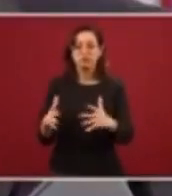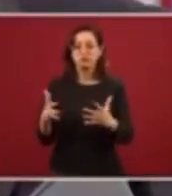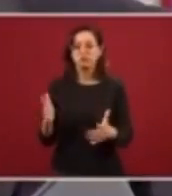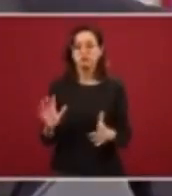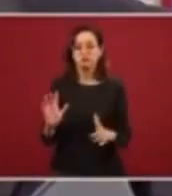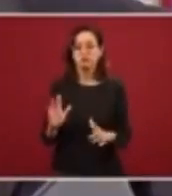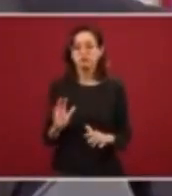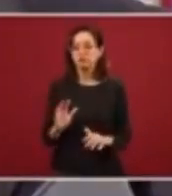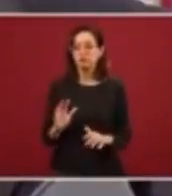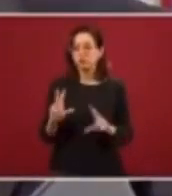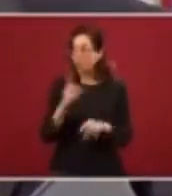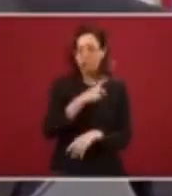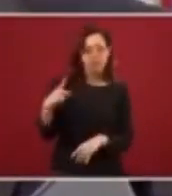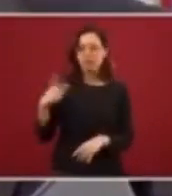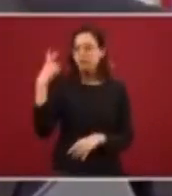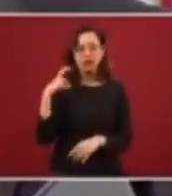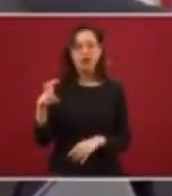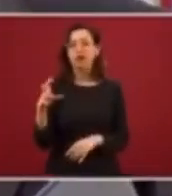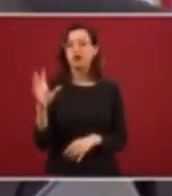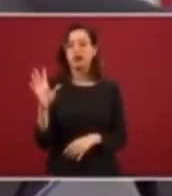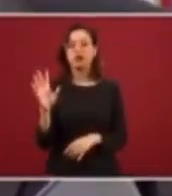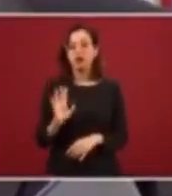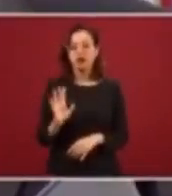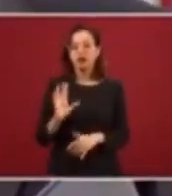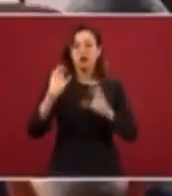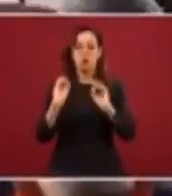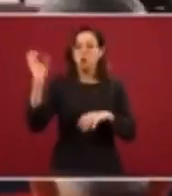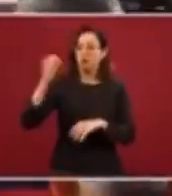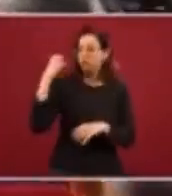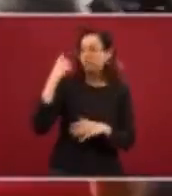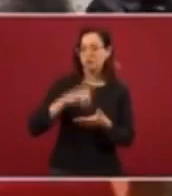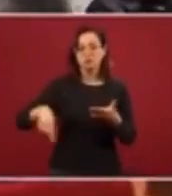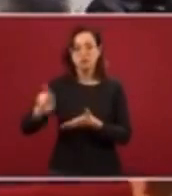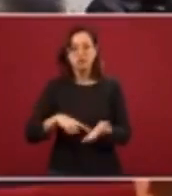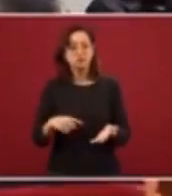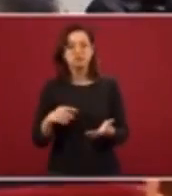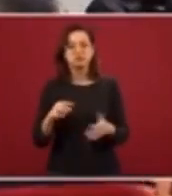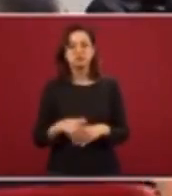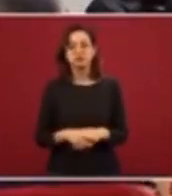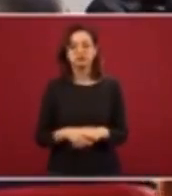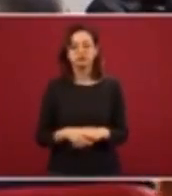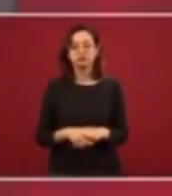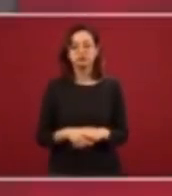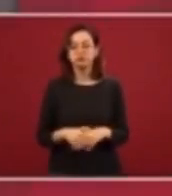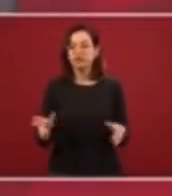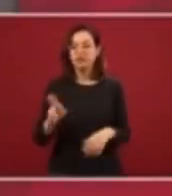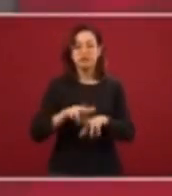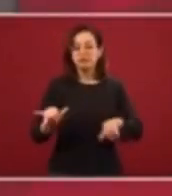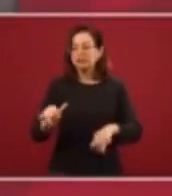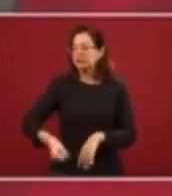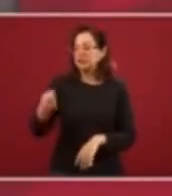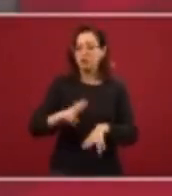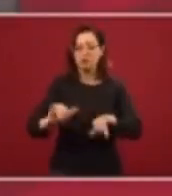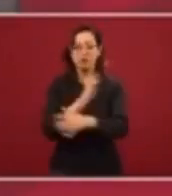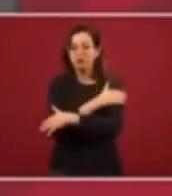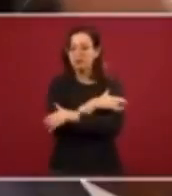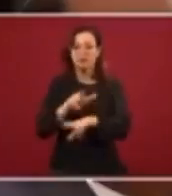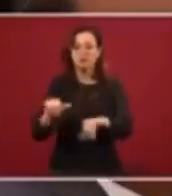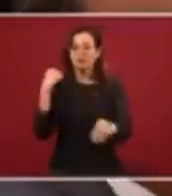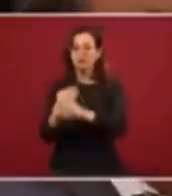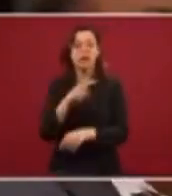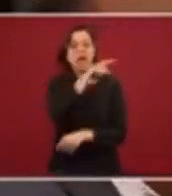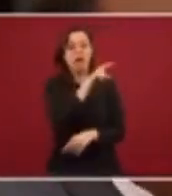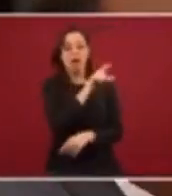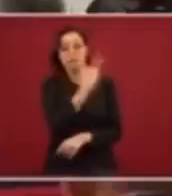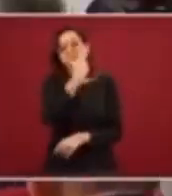O ya no debe de ir a estos actos, ni saludo, ni abrazos, ni besos, nada.